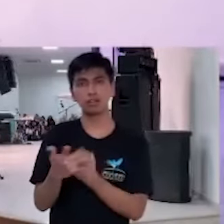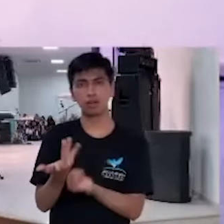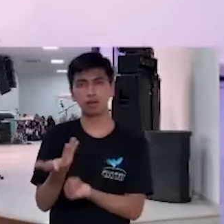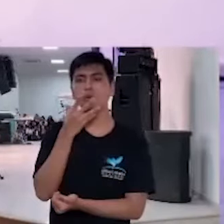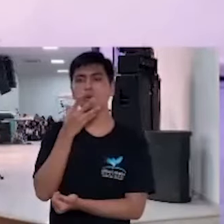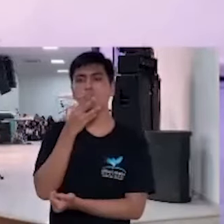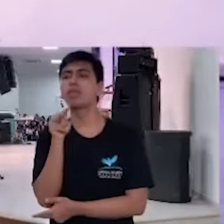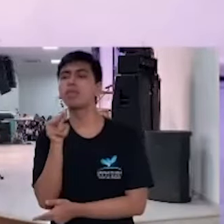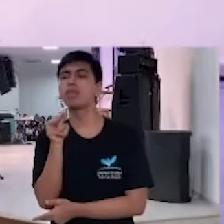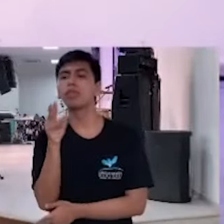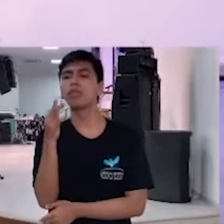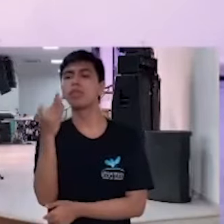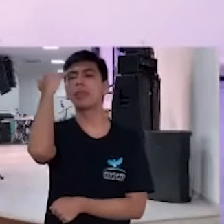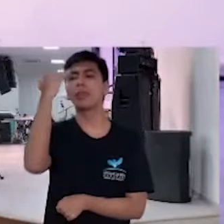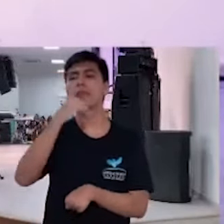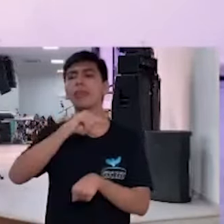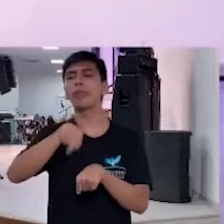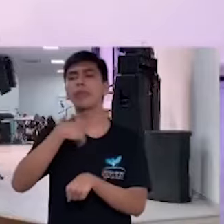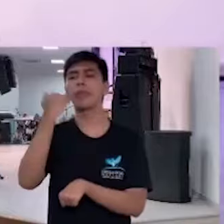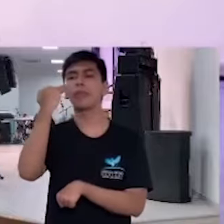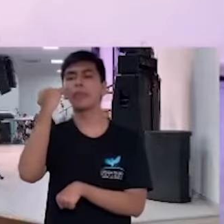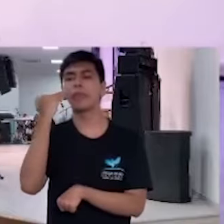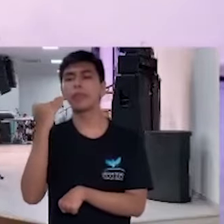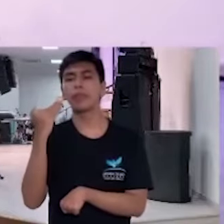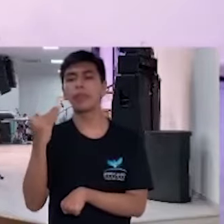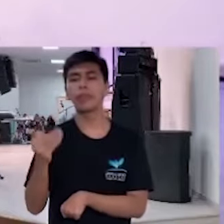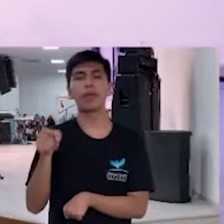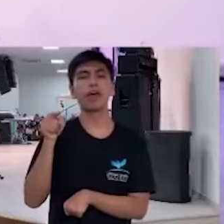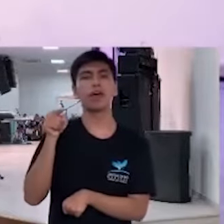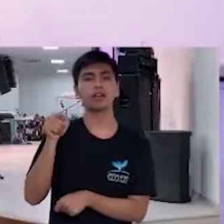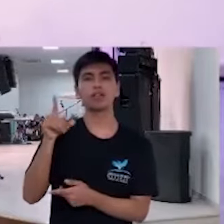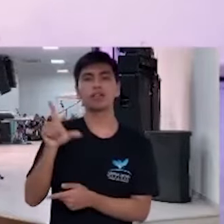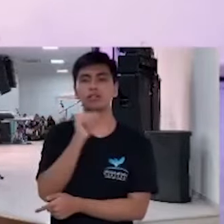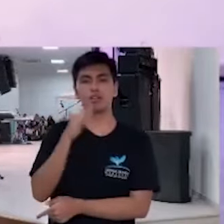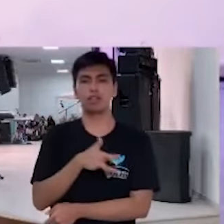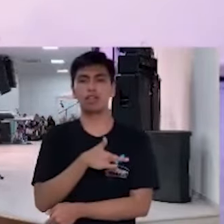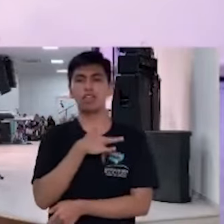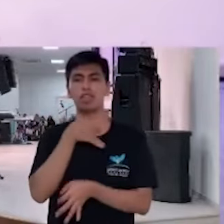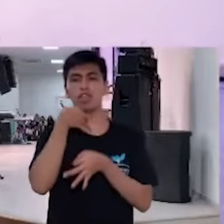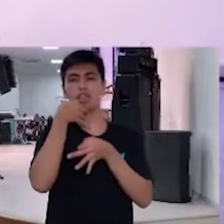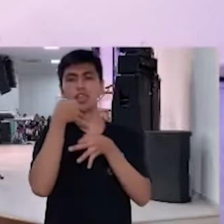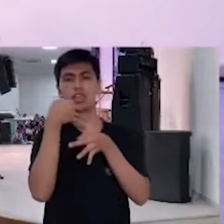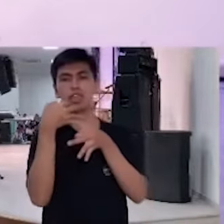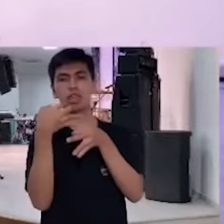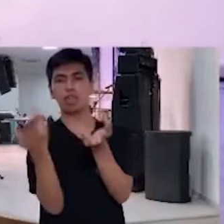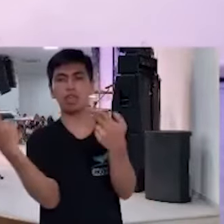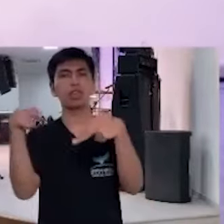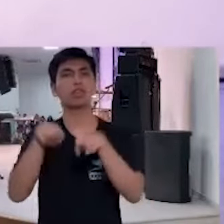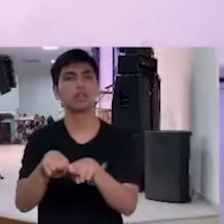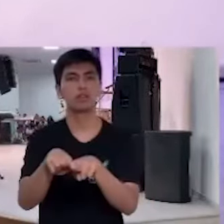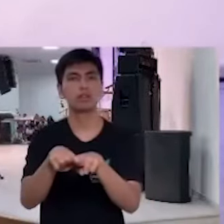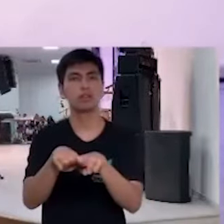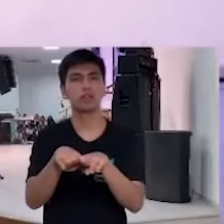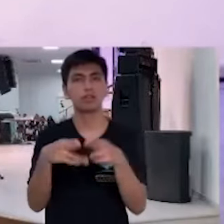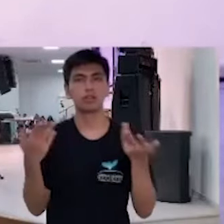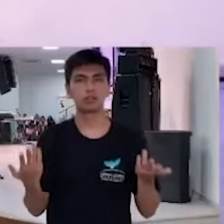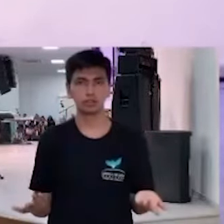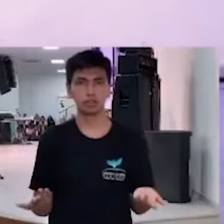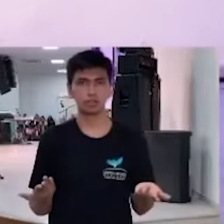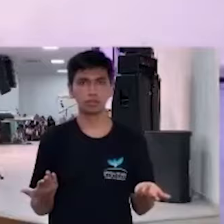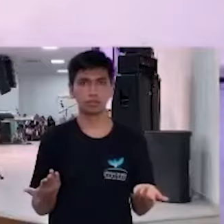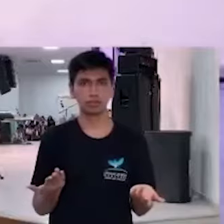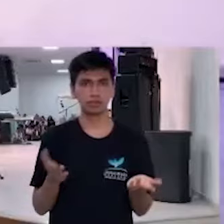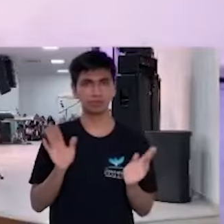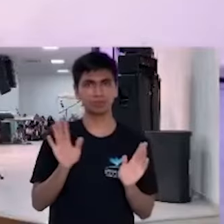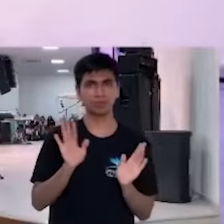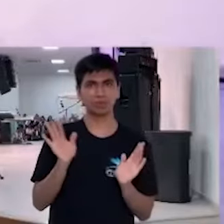que enseña de más, que se le sale todo. Y el pastor dice, ay, es que caí. Y dice el sabio, guarda